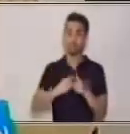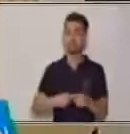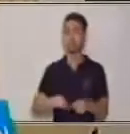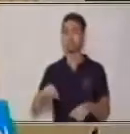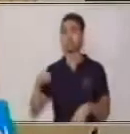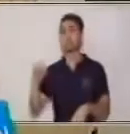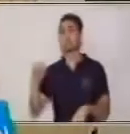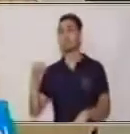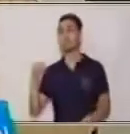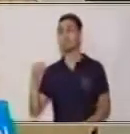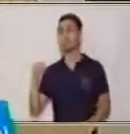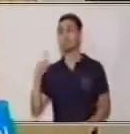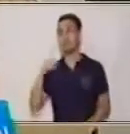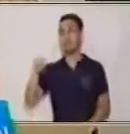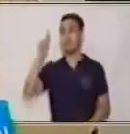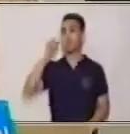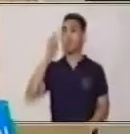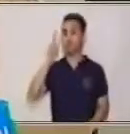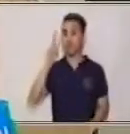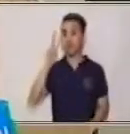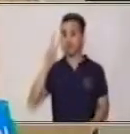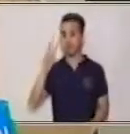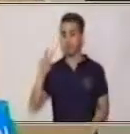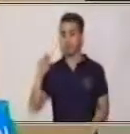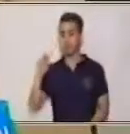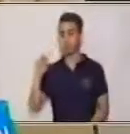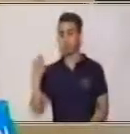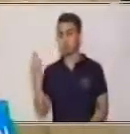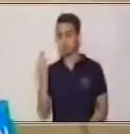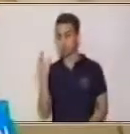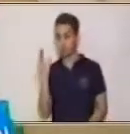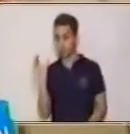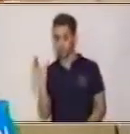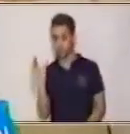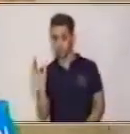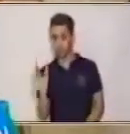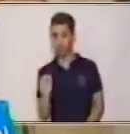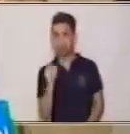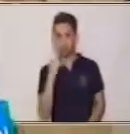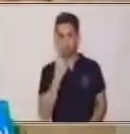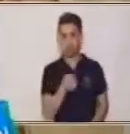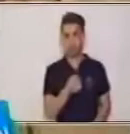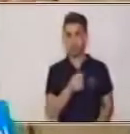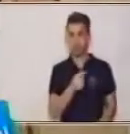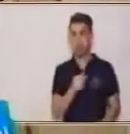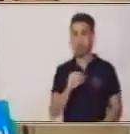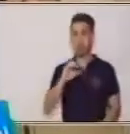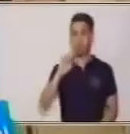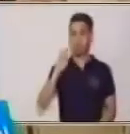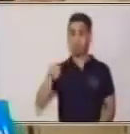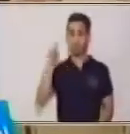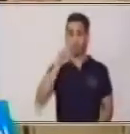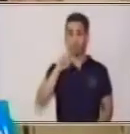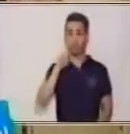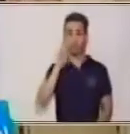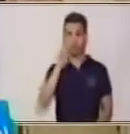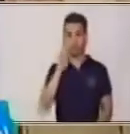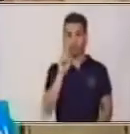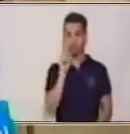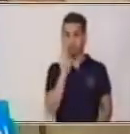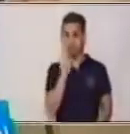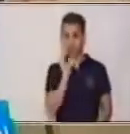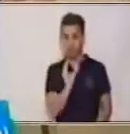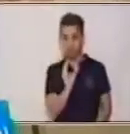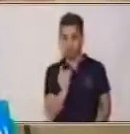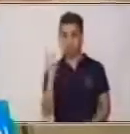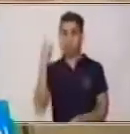del segundo, el cuadrado del segundo término. Cuadrado del primer término menos el